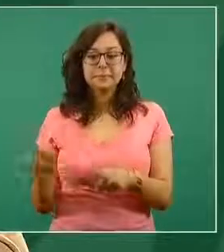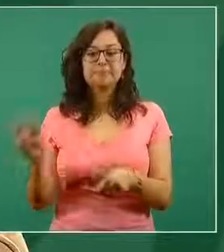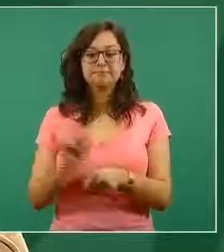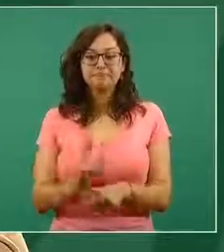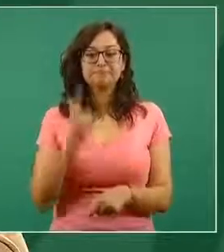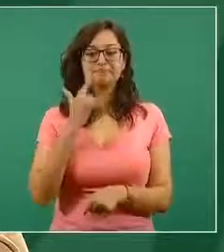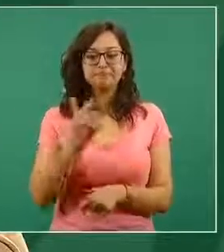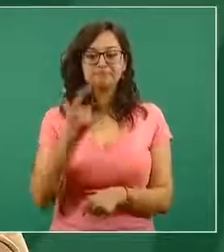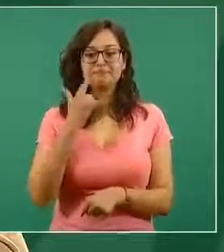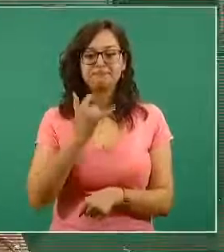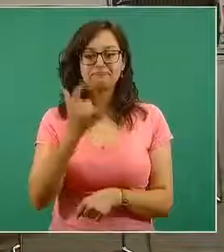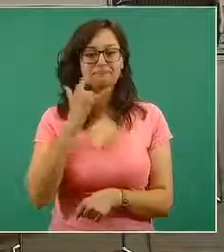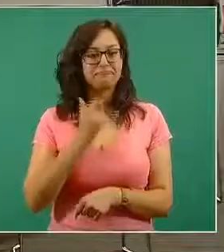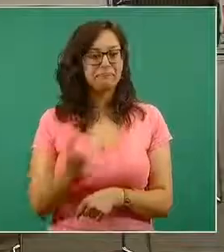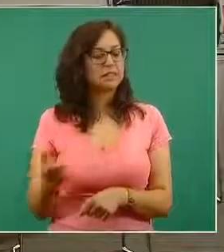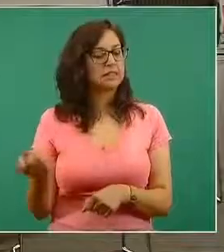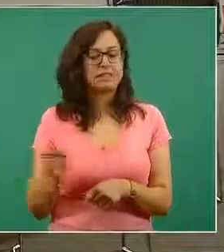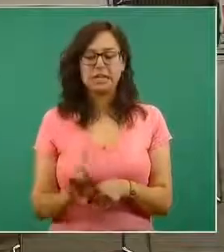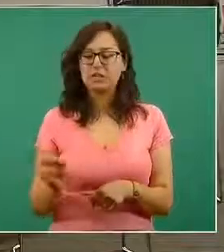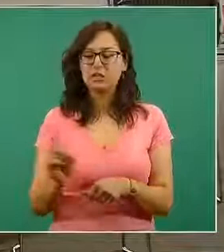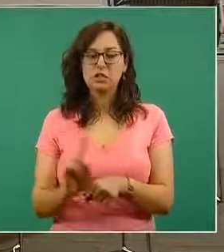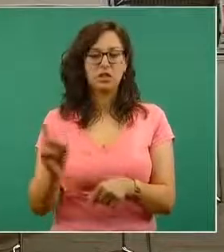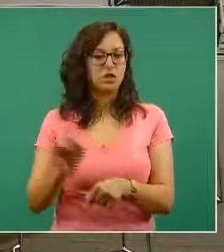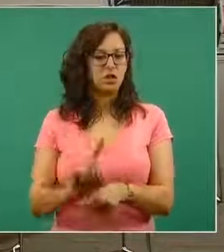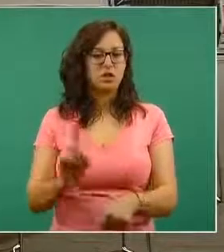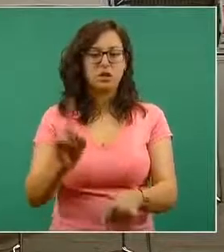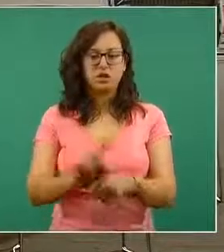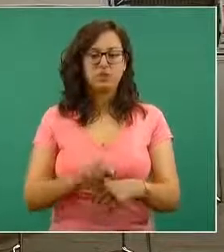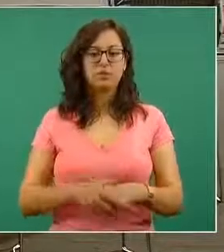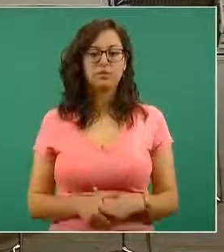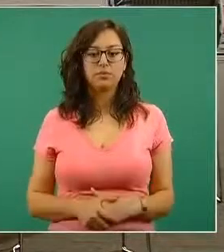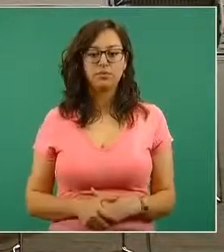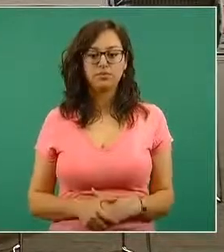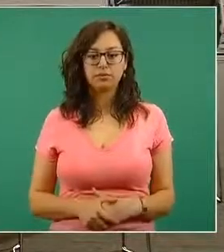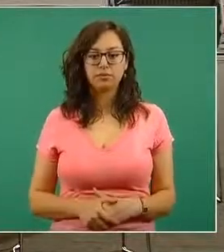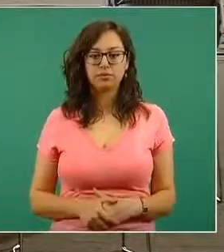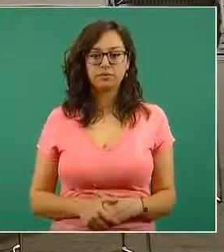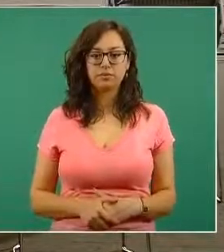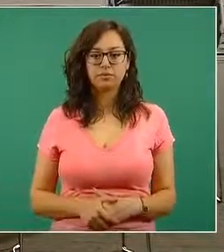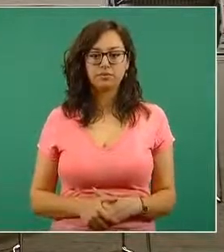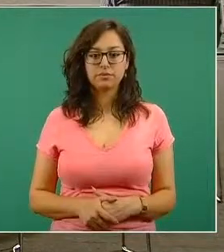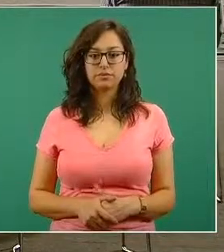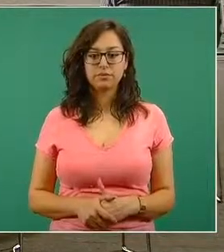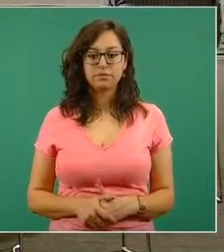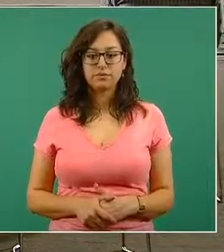trabajan 24/7, los 365 días del año.